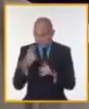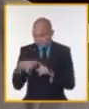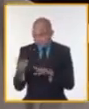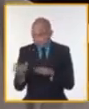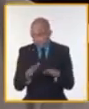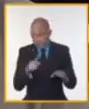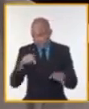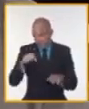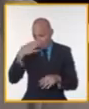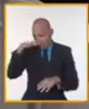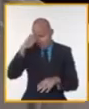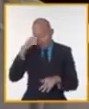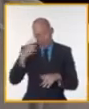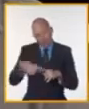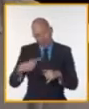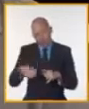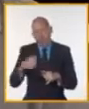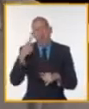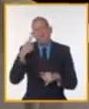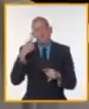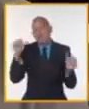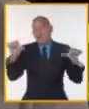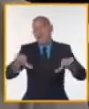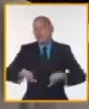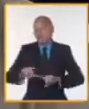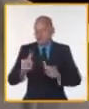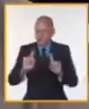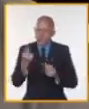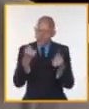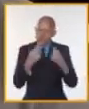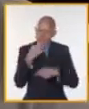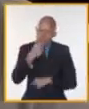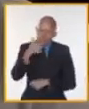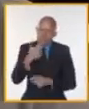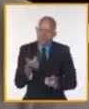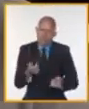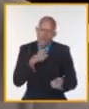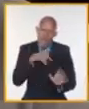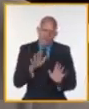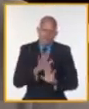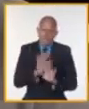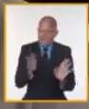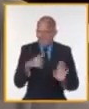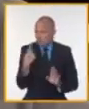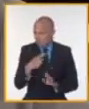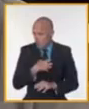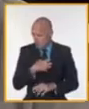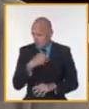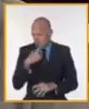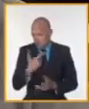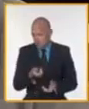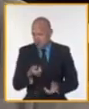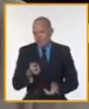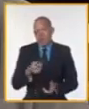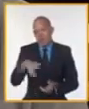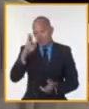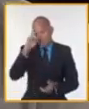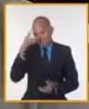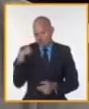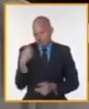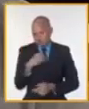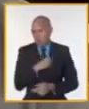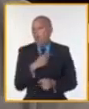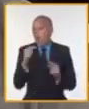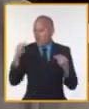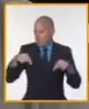la revolución ha sido muy resiliente y tenemos un grupo de problemas, pero tenemos muchas fortalezas, que son médicos,